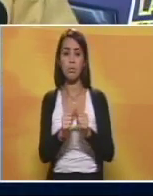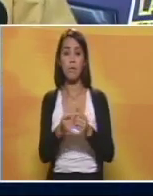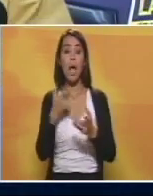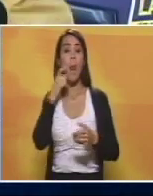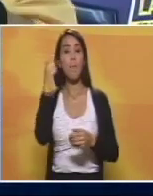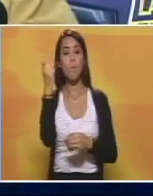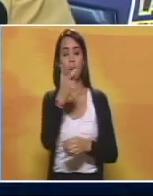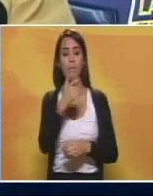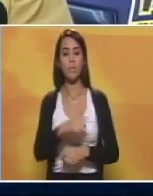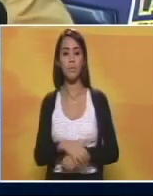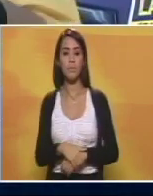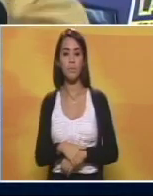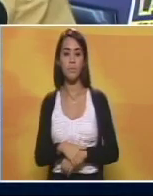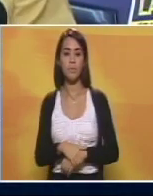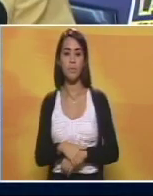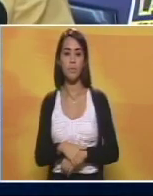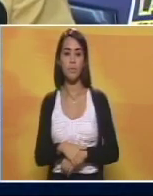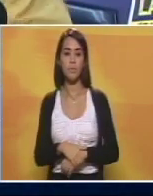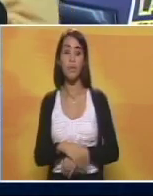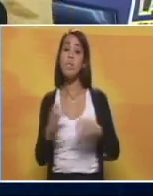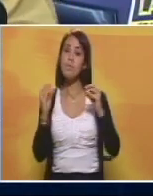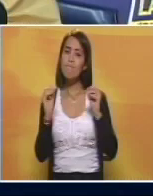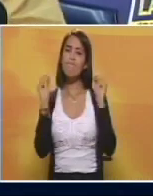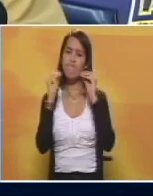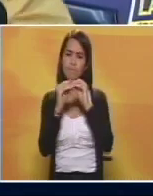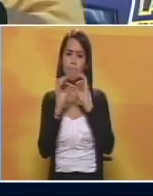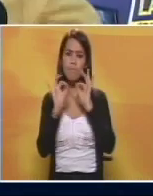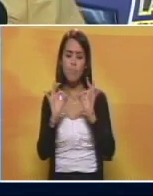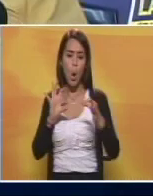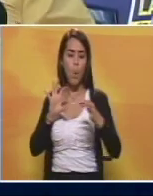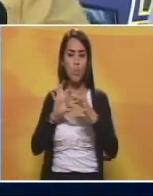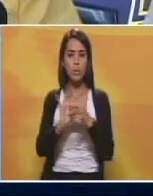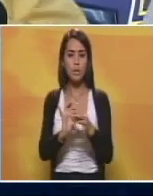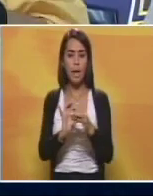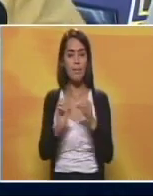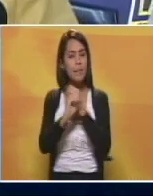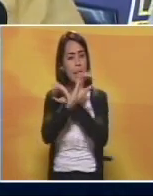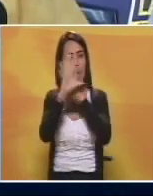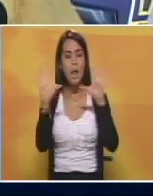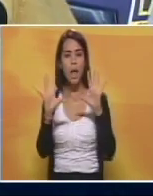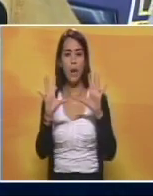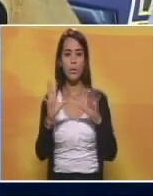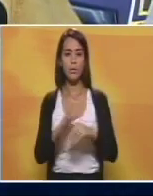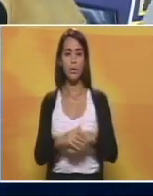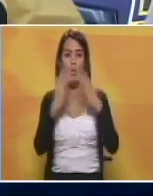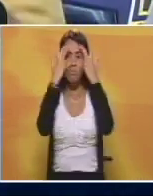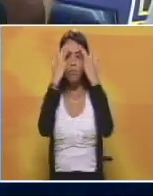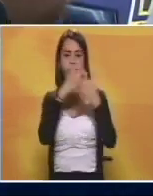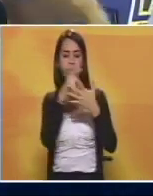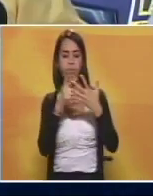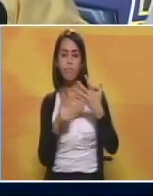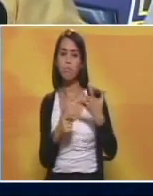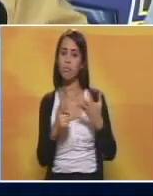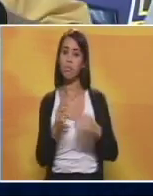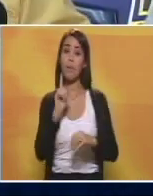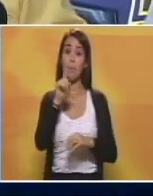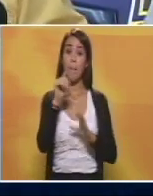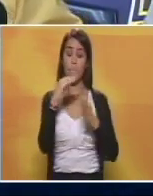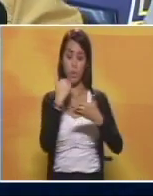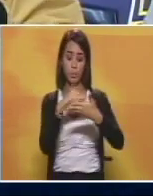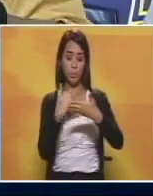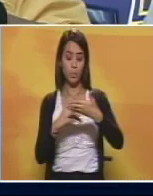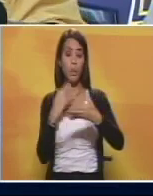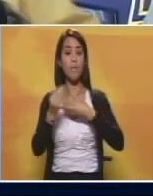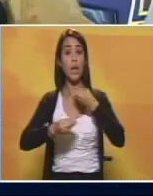acompañamiento tiene que ser coherente en unidad con una estrategia clara como la atención planteando y una agenda de